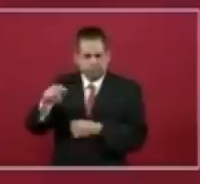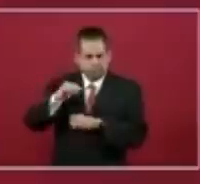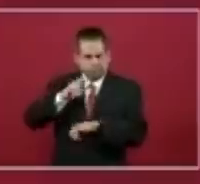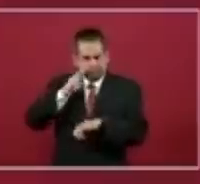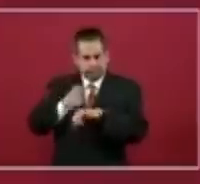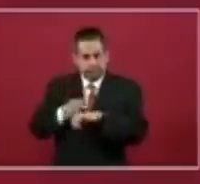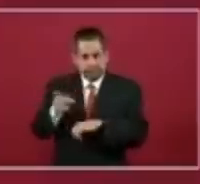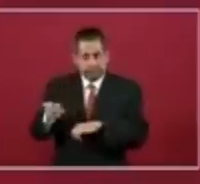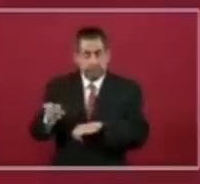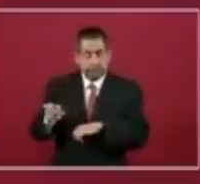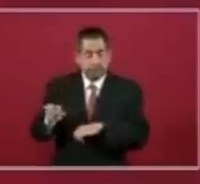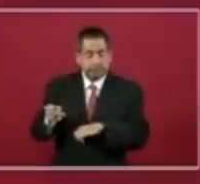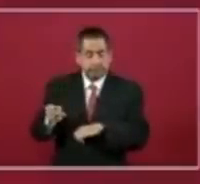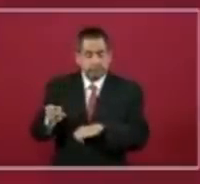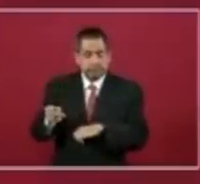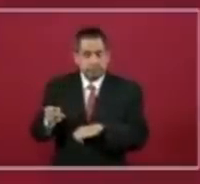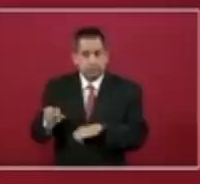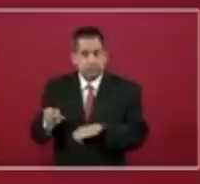que es el